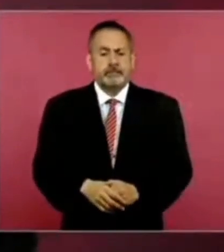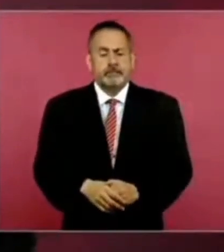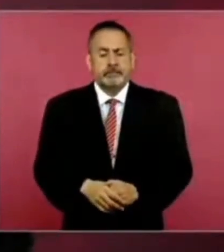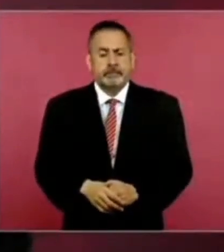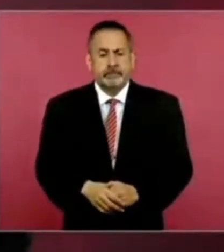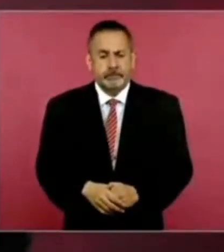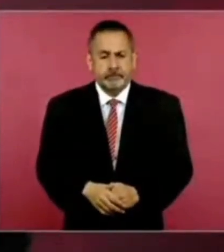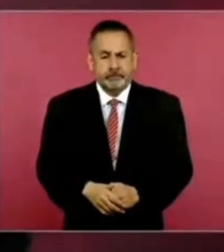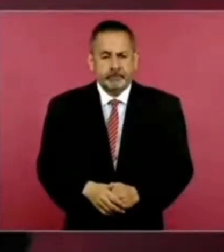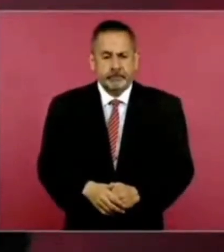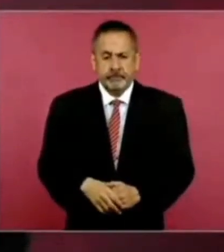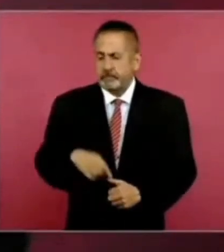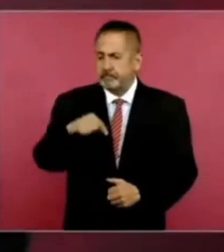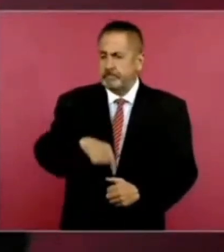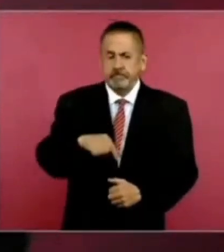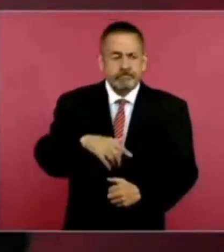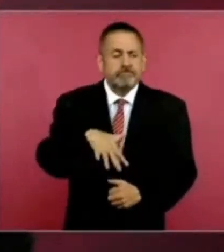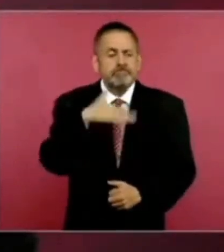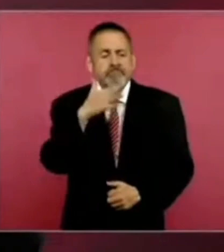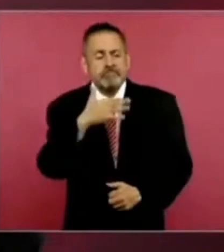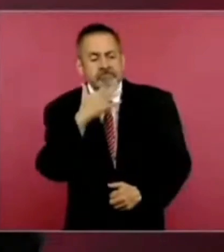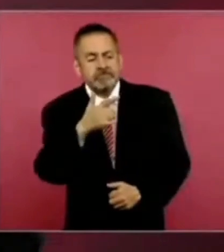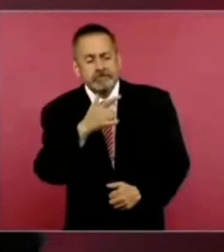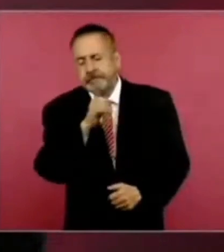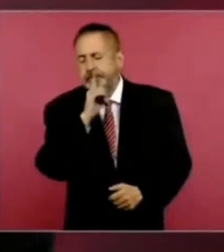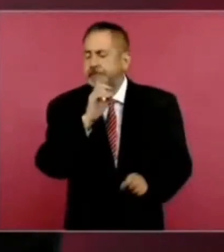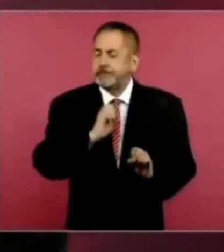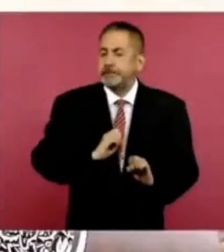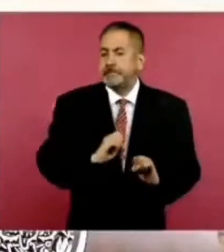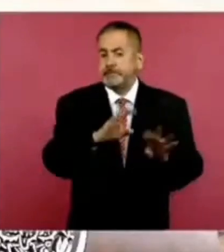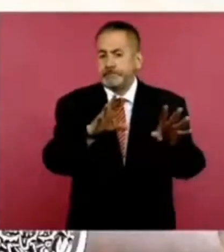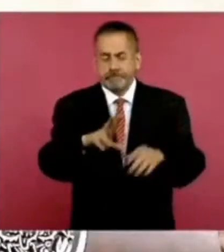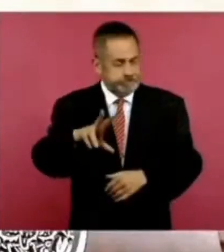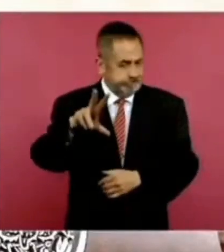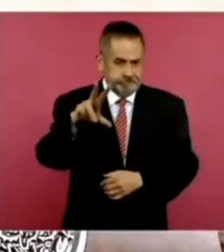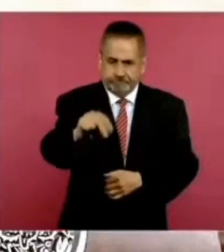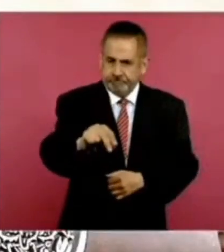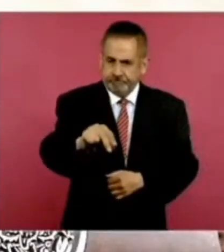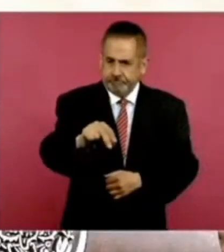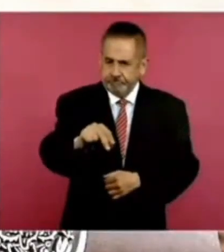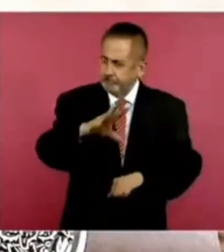No se permite la corrupción de nadie